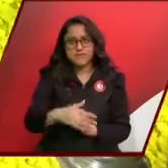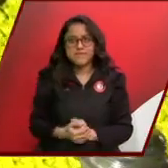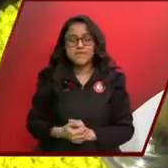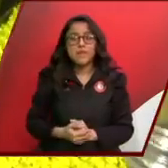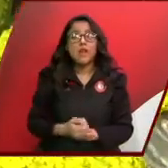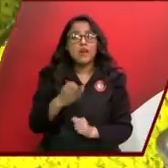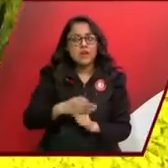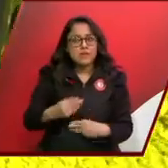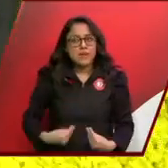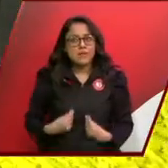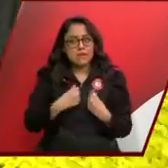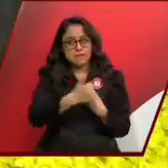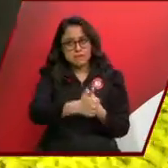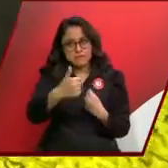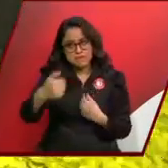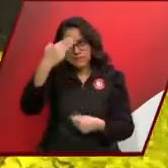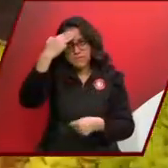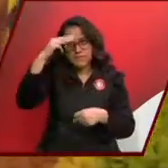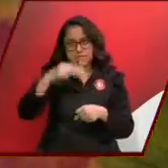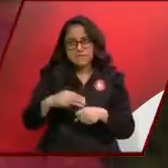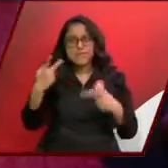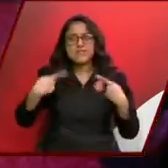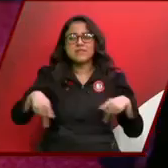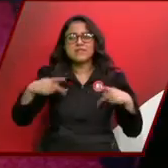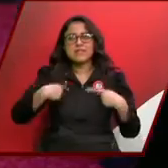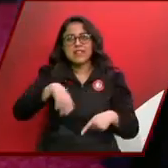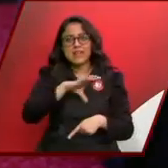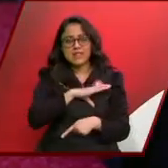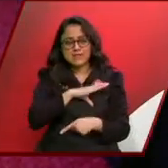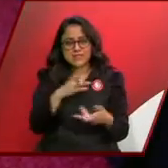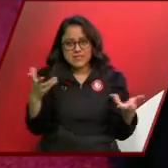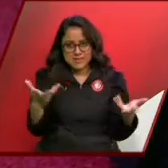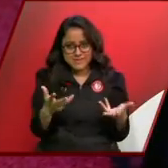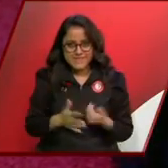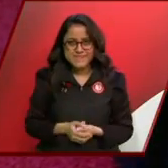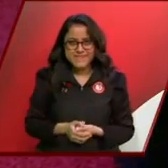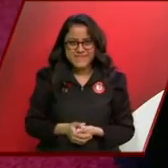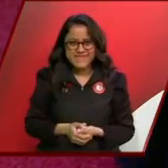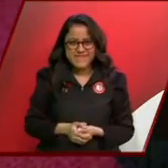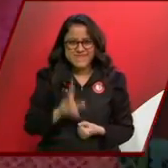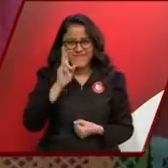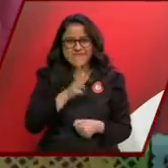que aún viven en la memoria de sus seres queridos. Con